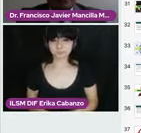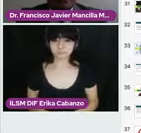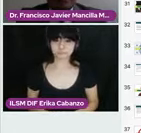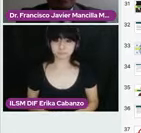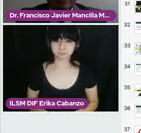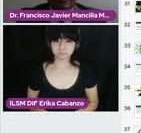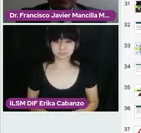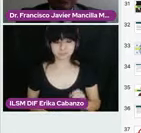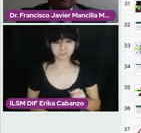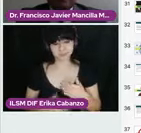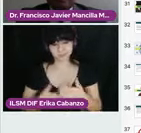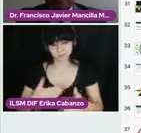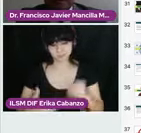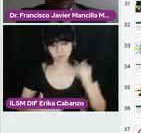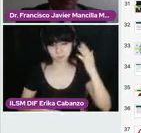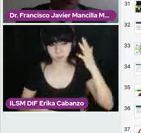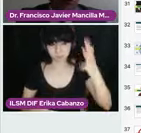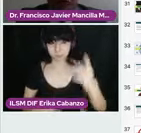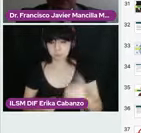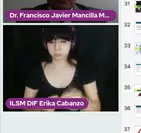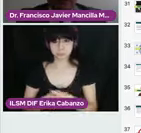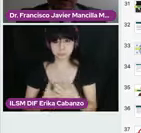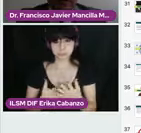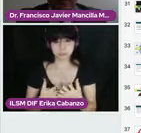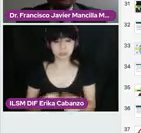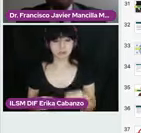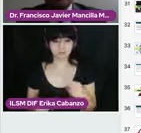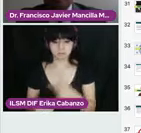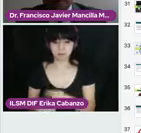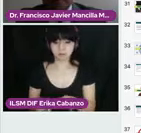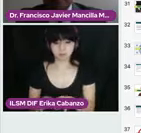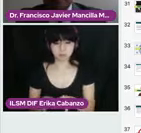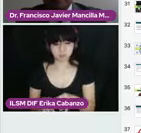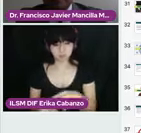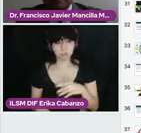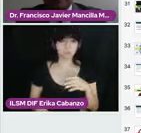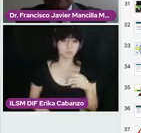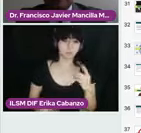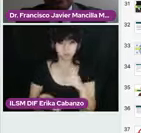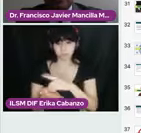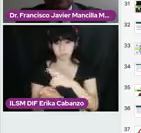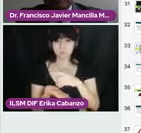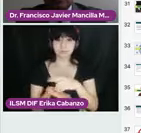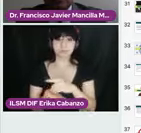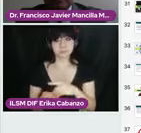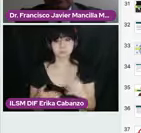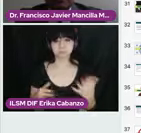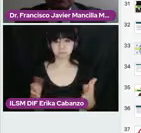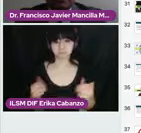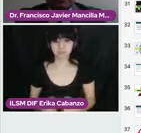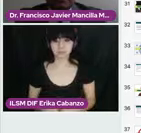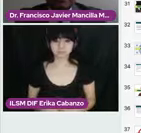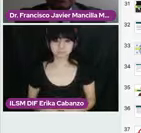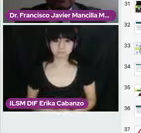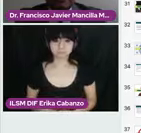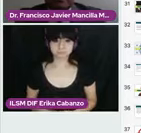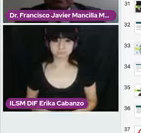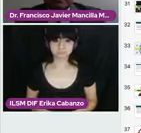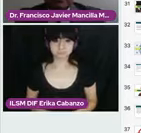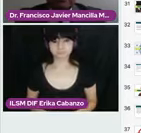efectos secundarios iniciales, el paciente anda como drogado todo el día. Pero bueno, aquí hay que poner el contexto clínico, ¿sí?